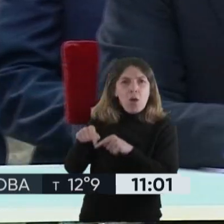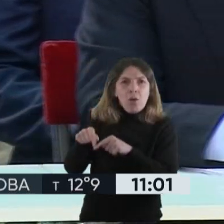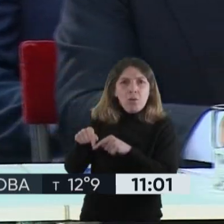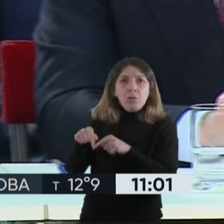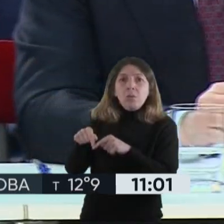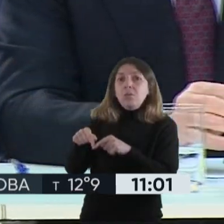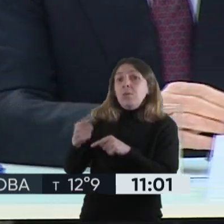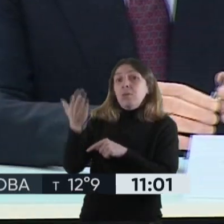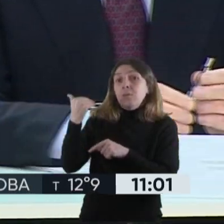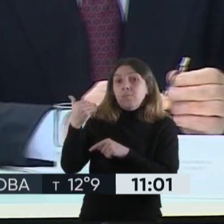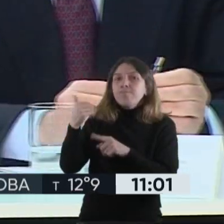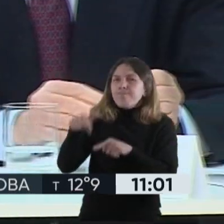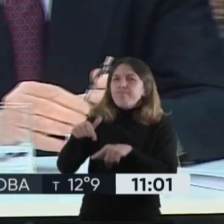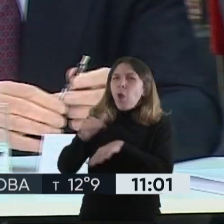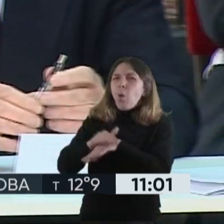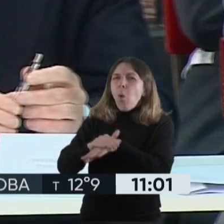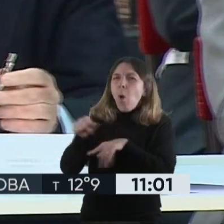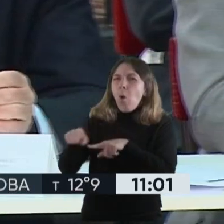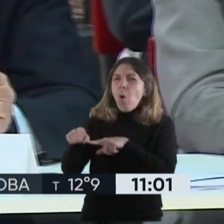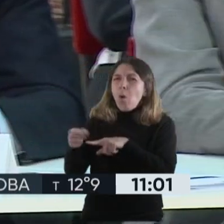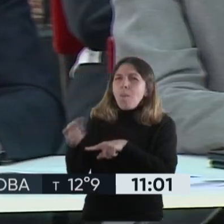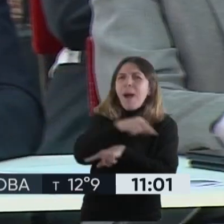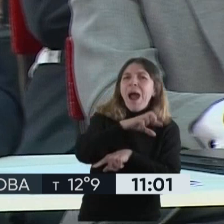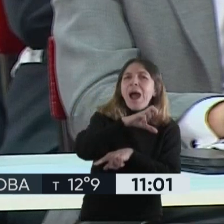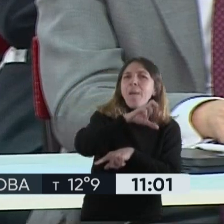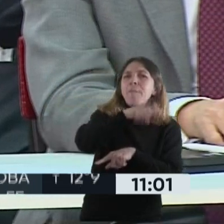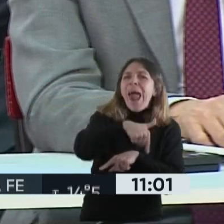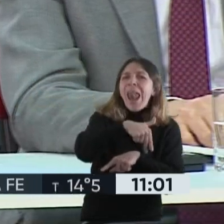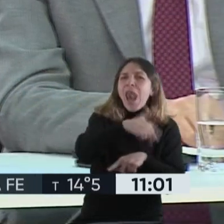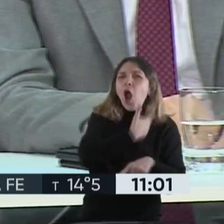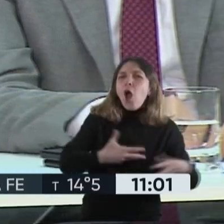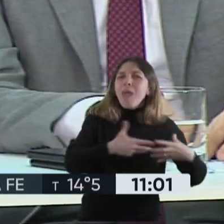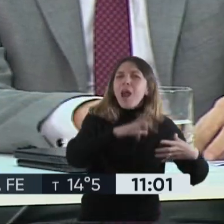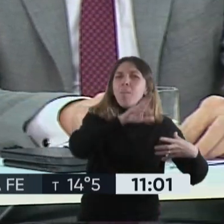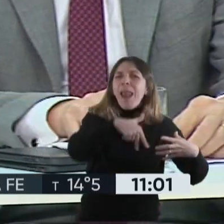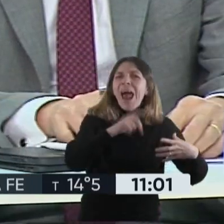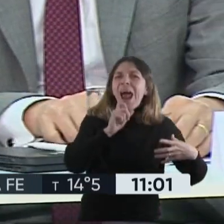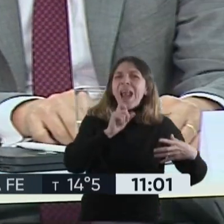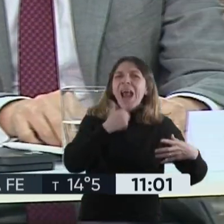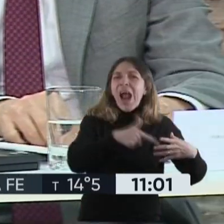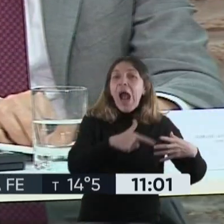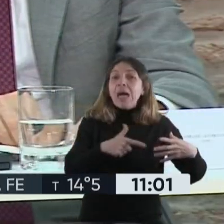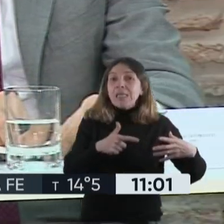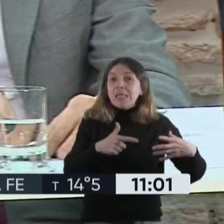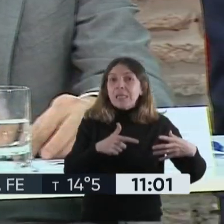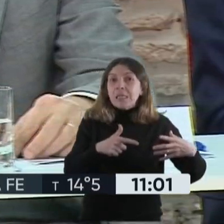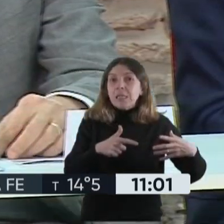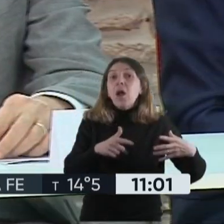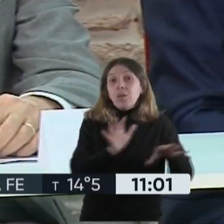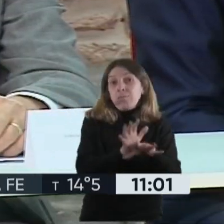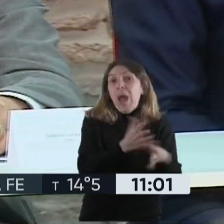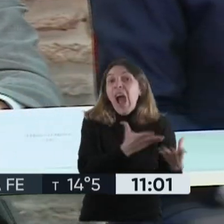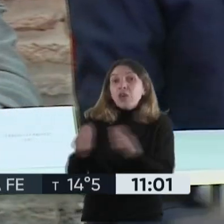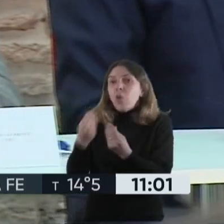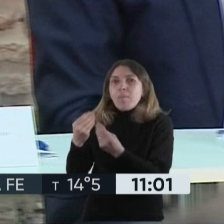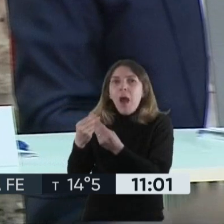Parte de esto ha sido provocado por el Plan Gas, que fue realmente exitoso en revertir el declino en la producción